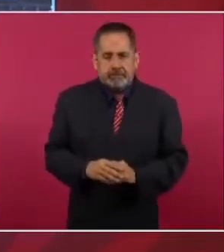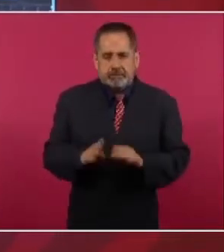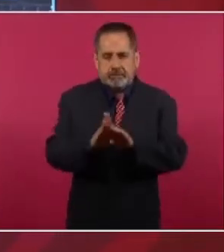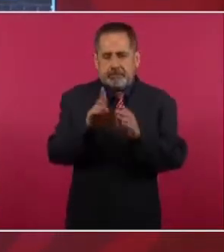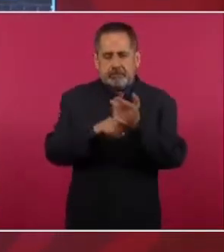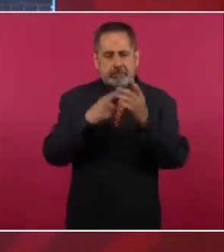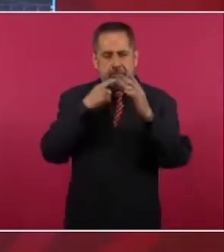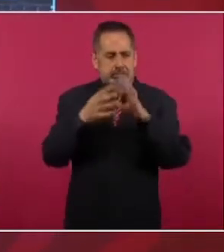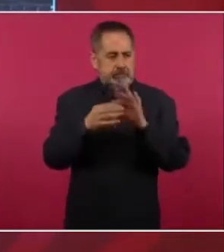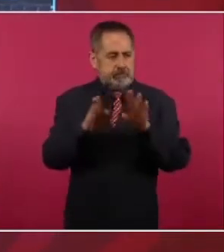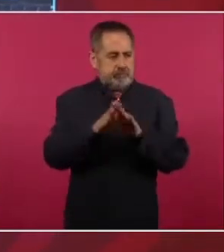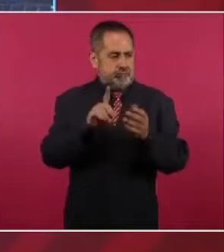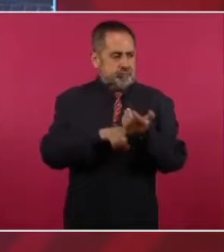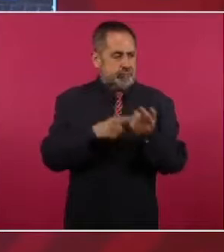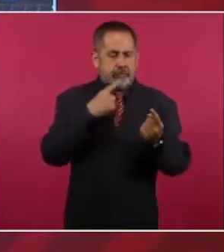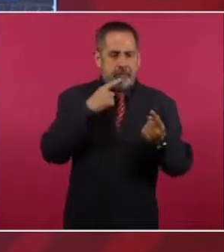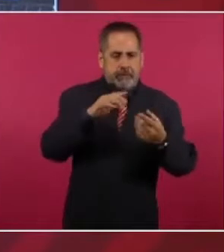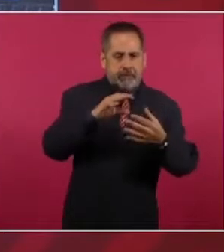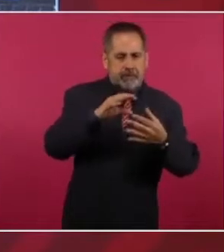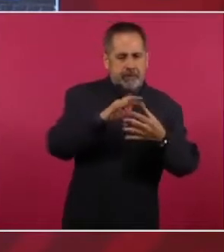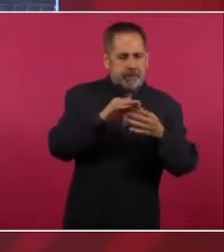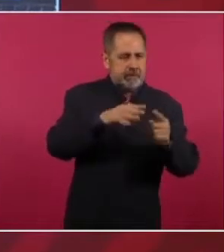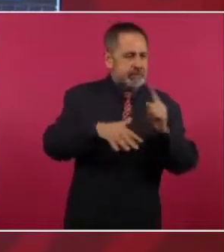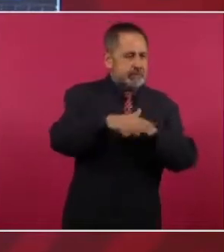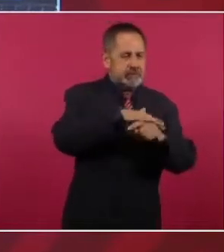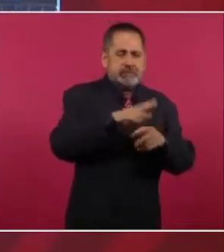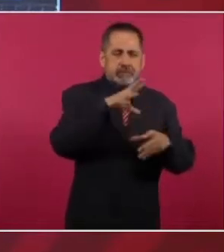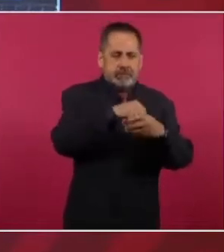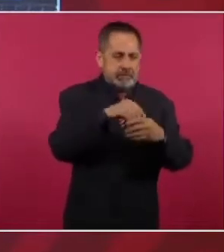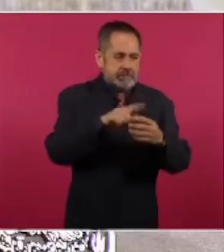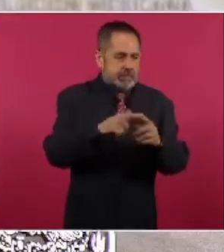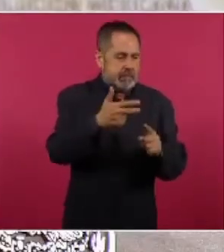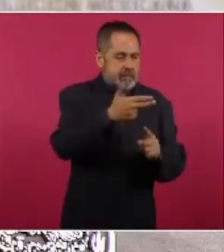inadecuados, a la intemperie, en hoteles.